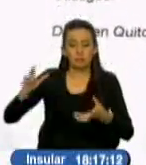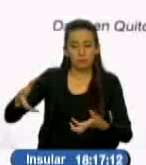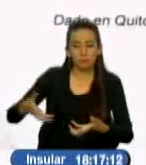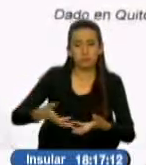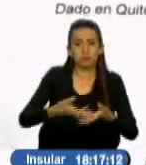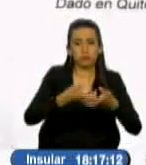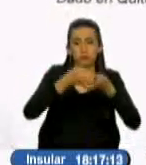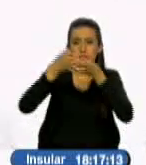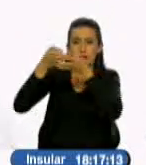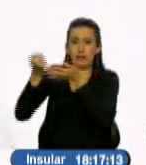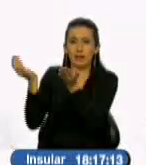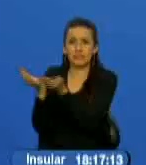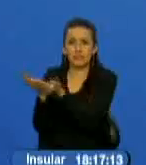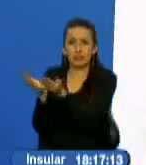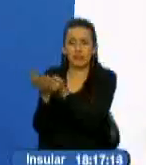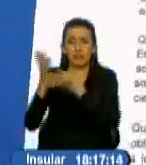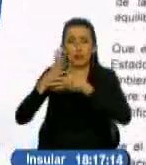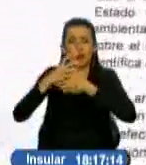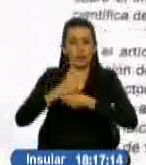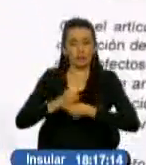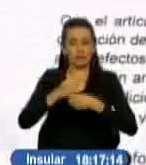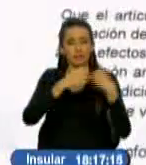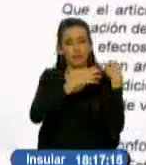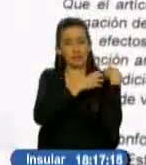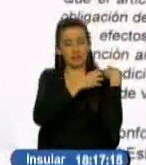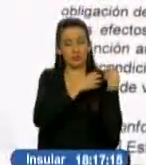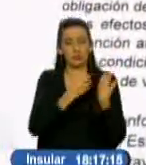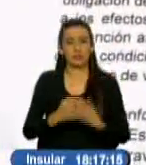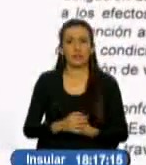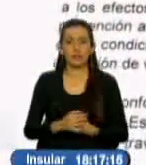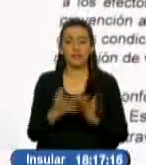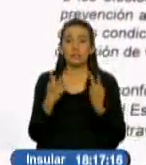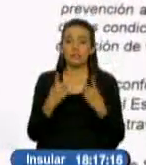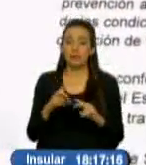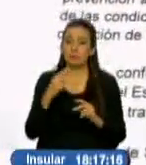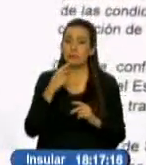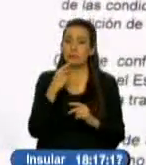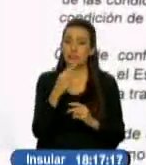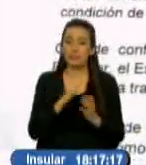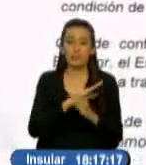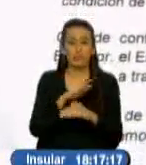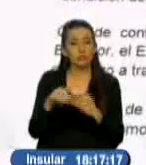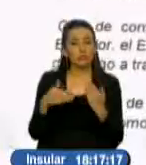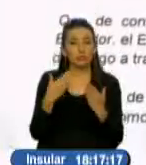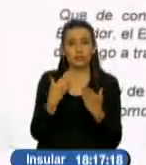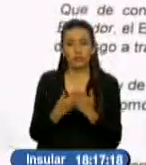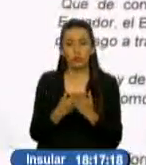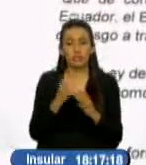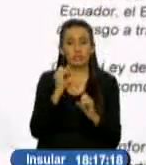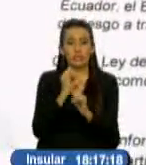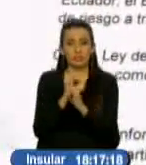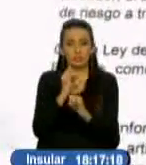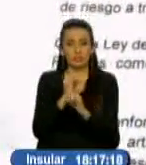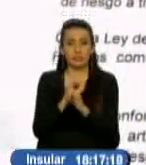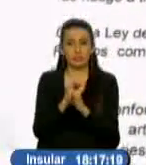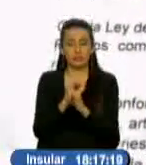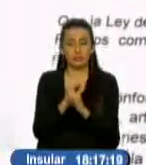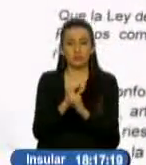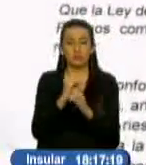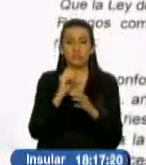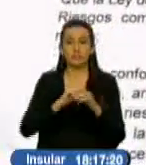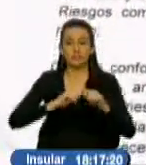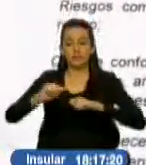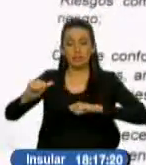para garantizar la seguridad de esas zonas. Se establece también que todas las instituciones de la administración